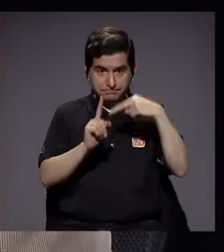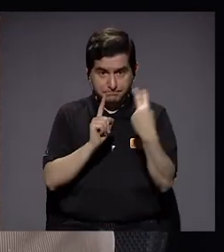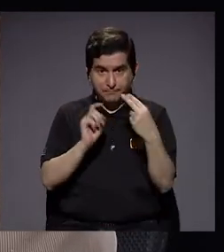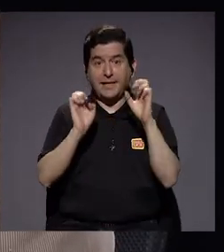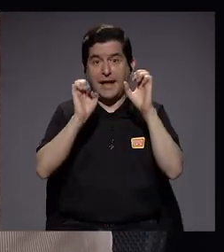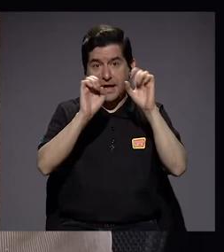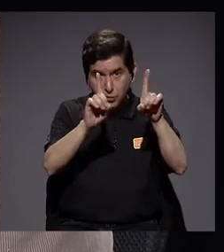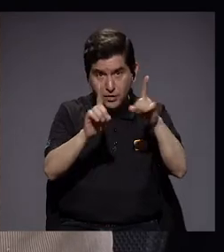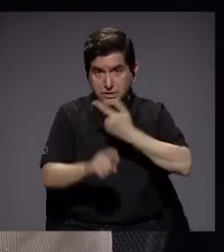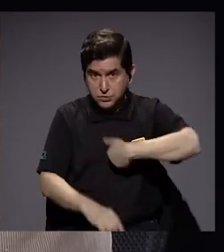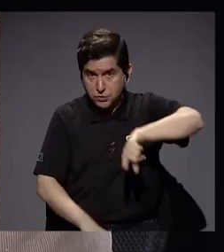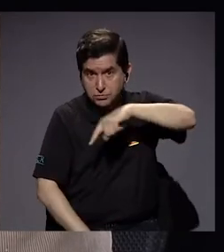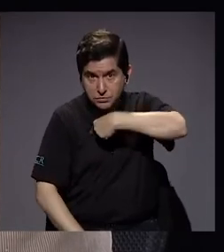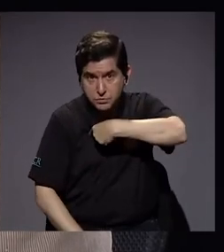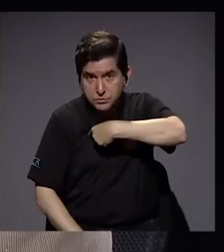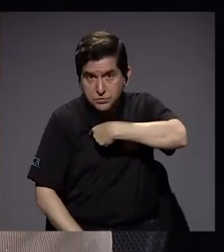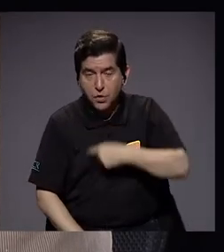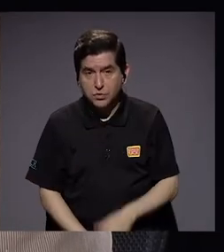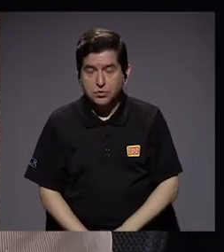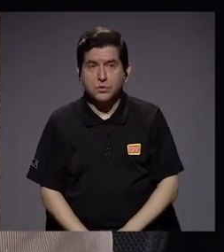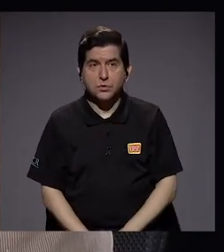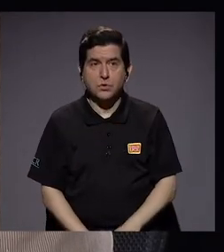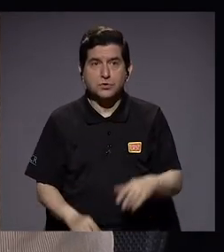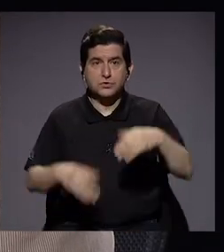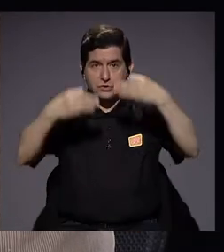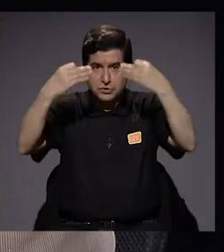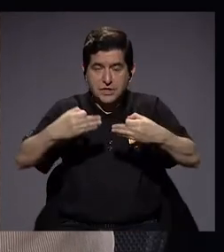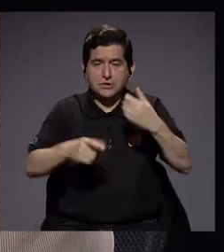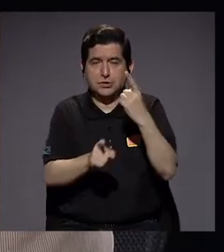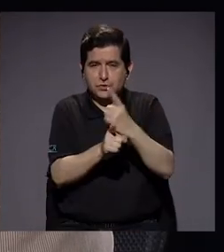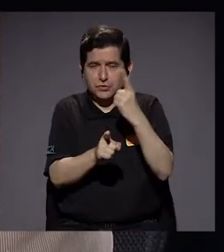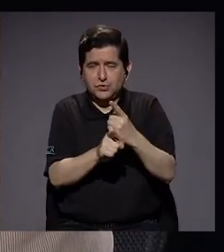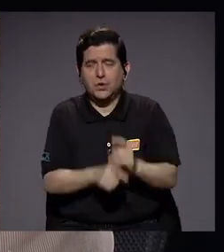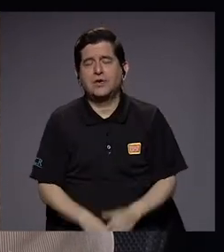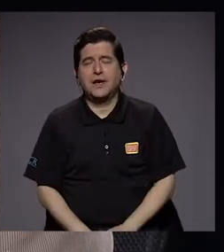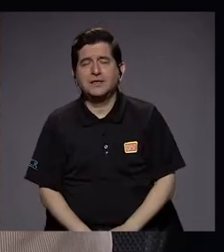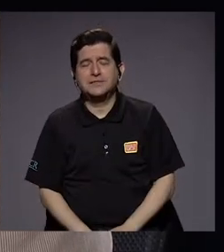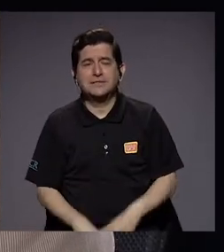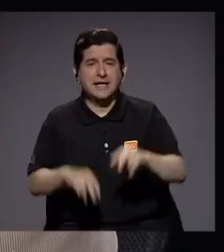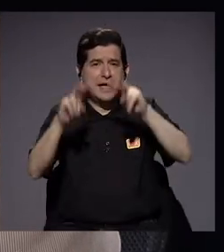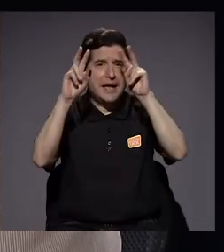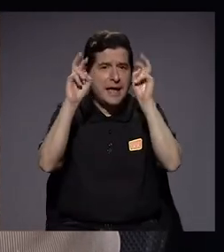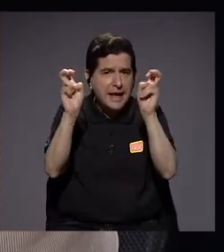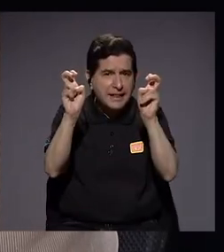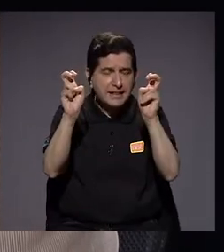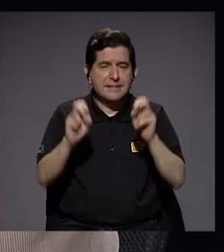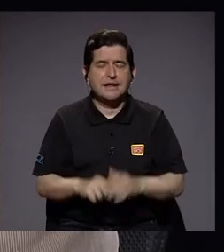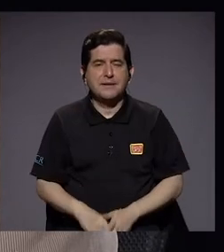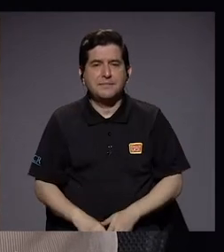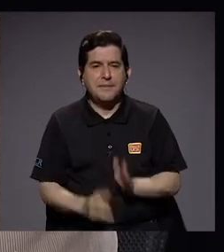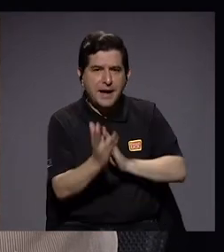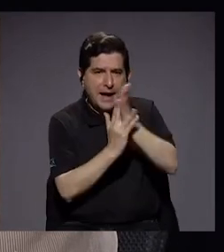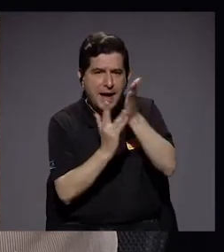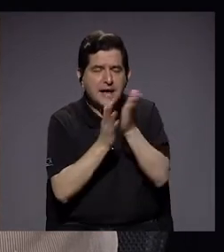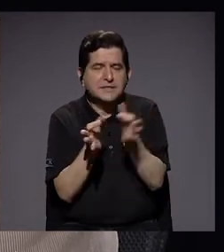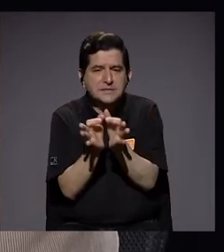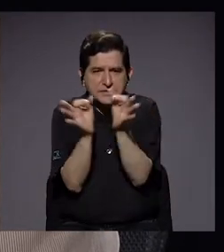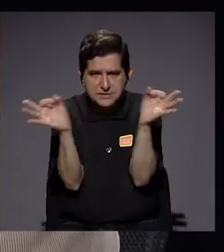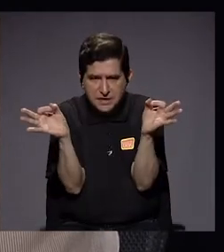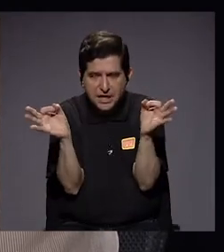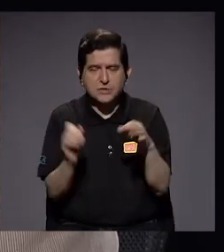punto de vista de la educación, nosotros, a partir de las decisiones oportunas que se tomaron, con el tema del